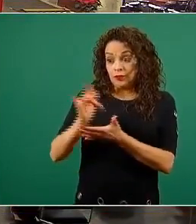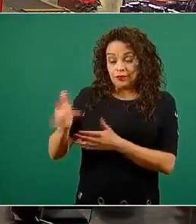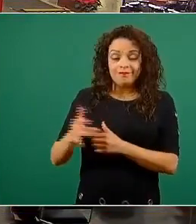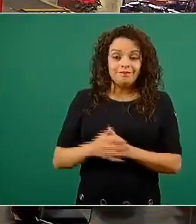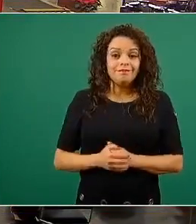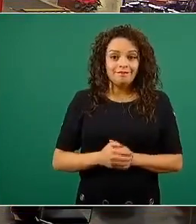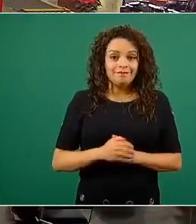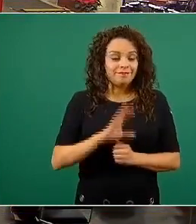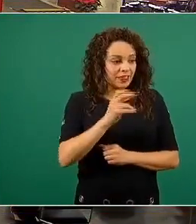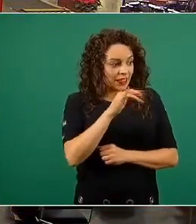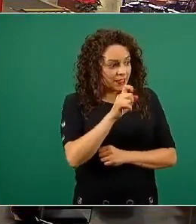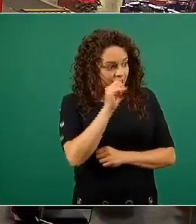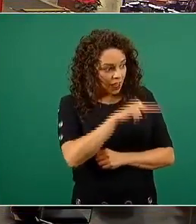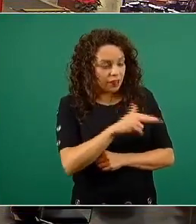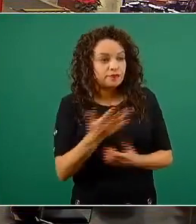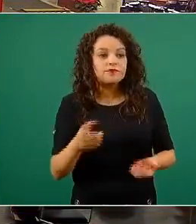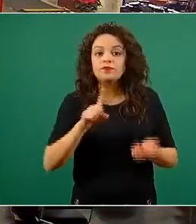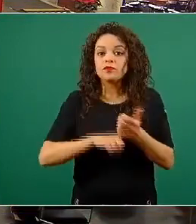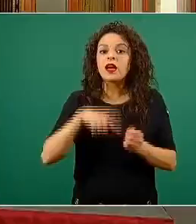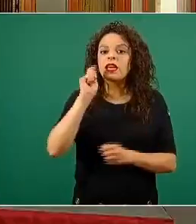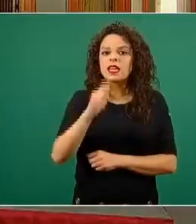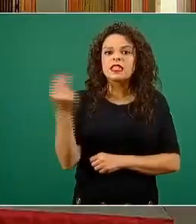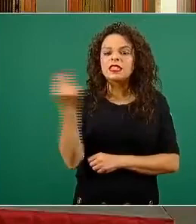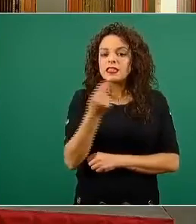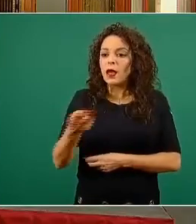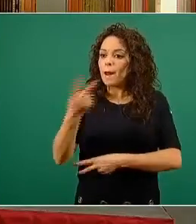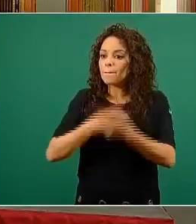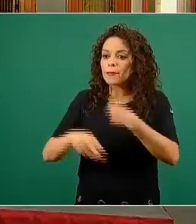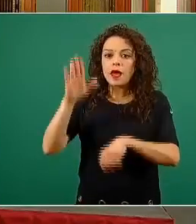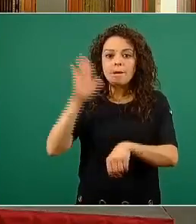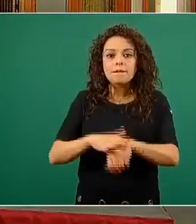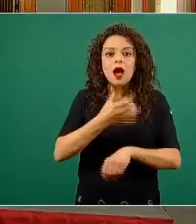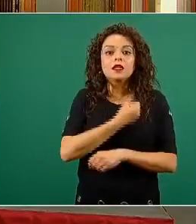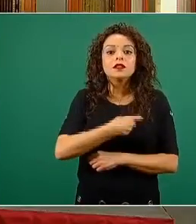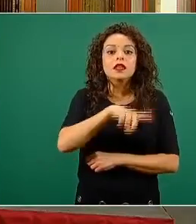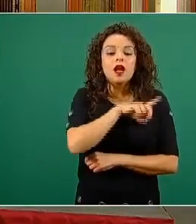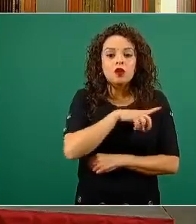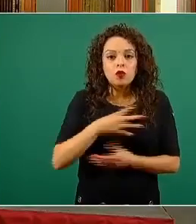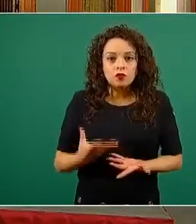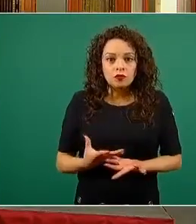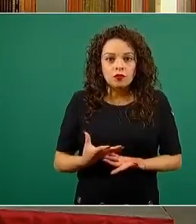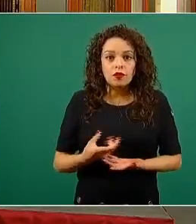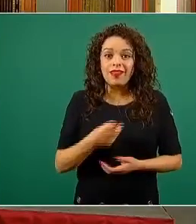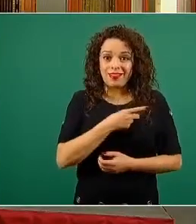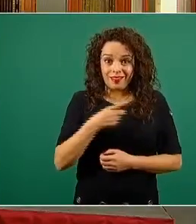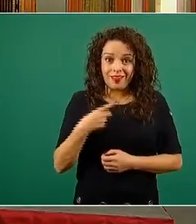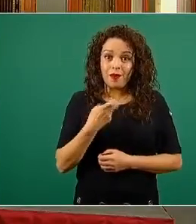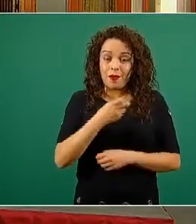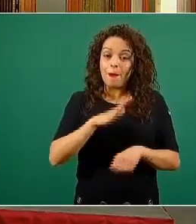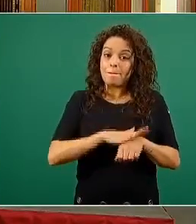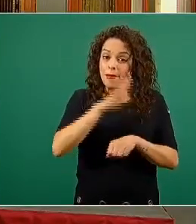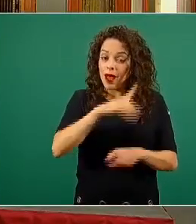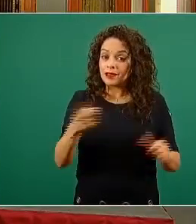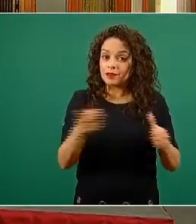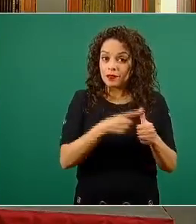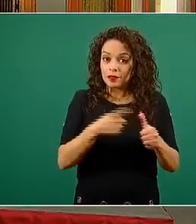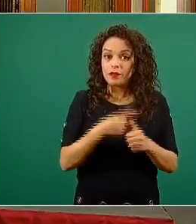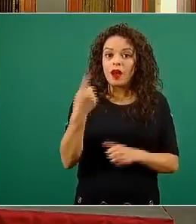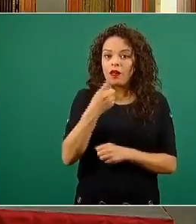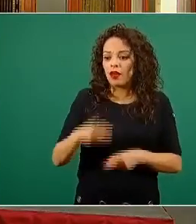en generar salud más que en atender a la enfermedad. Y así paulatinamente vamos